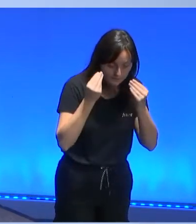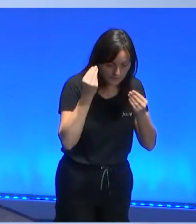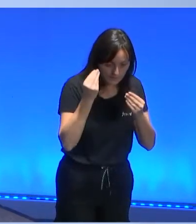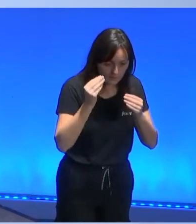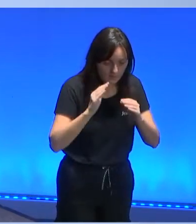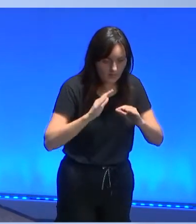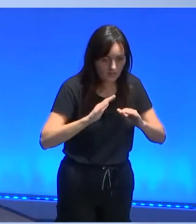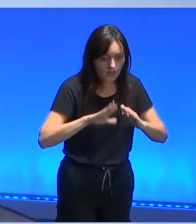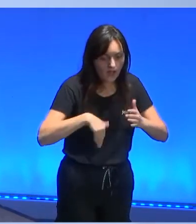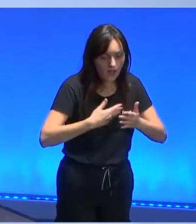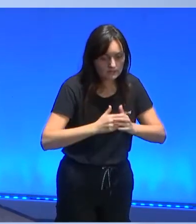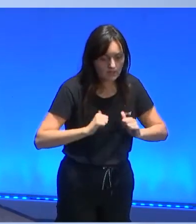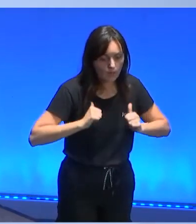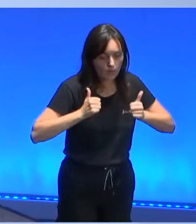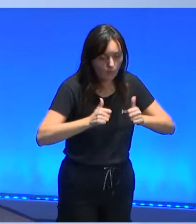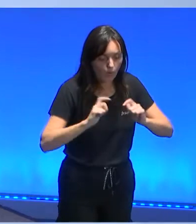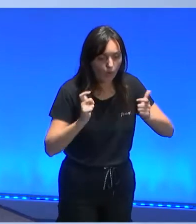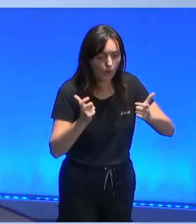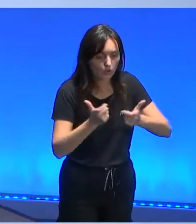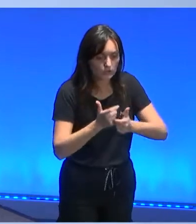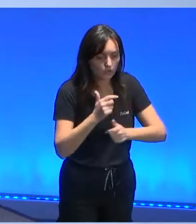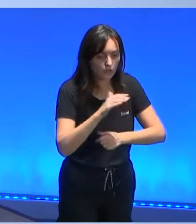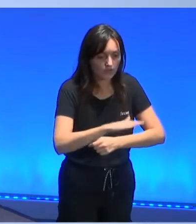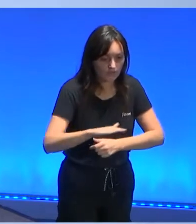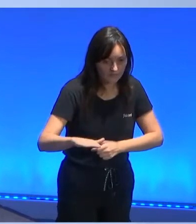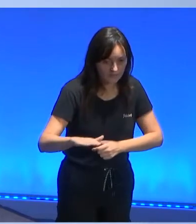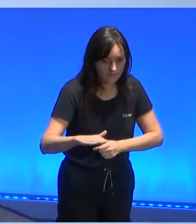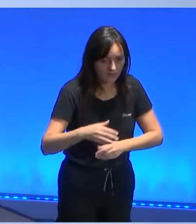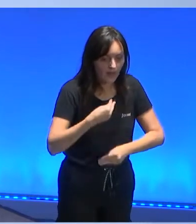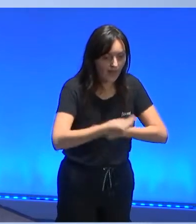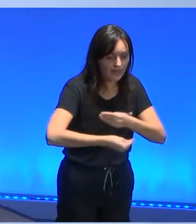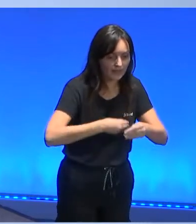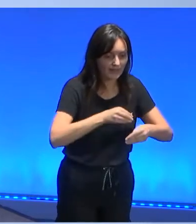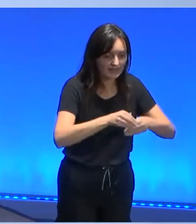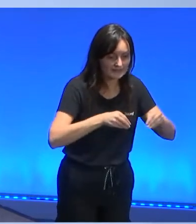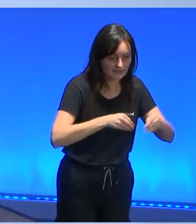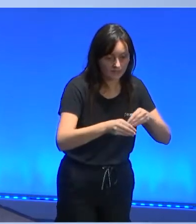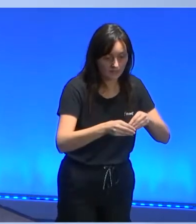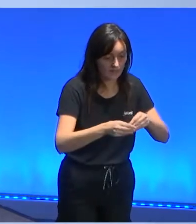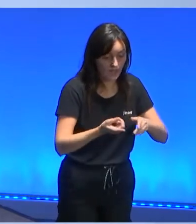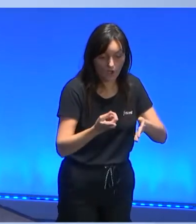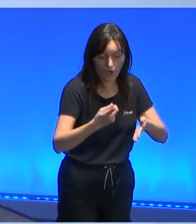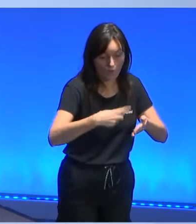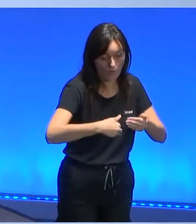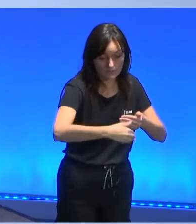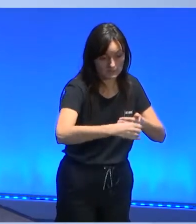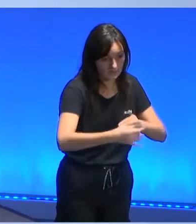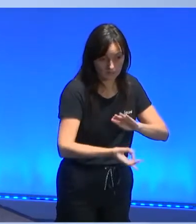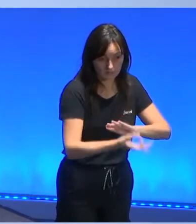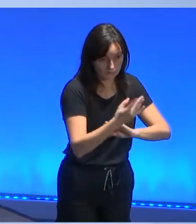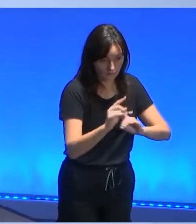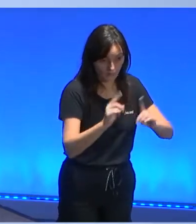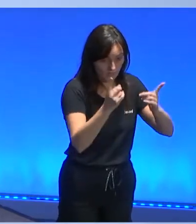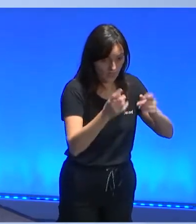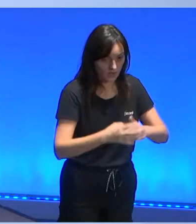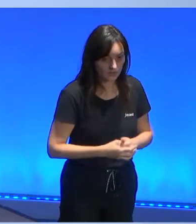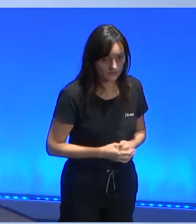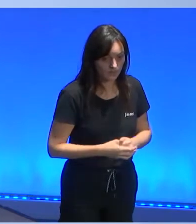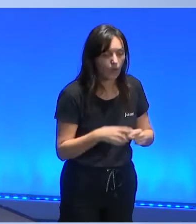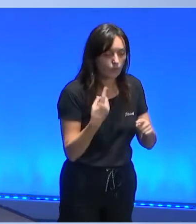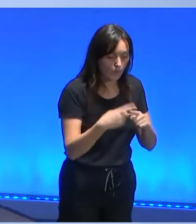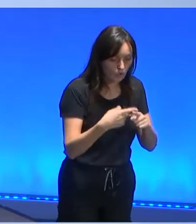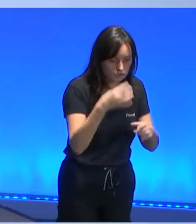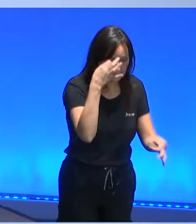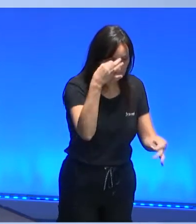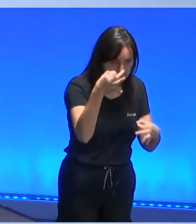los consejos infantiles a trabajar la estrategia, que verá nada, en un mes la luz, porque eran cosas más